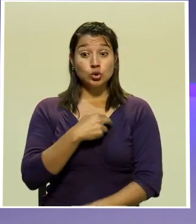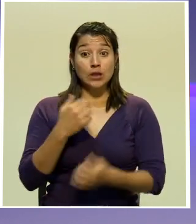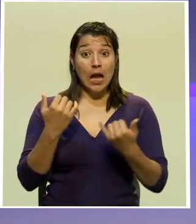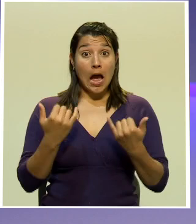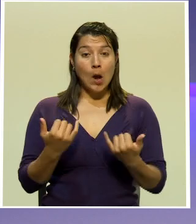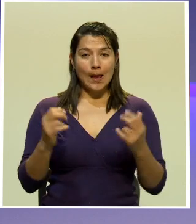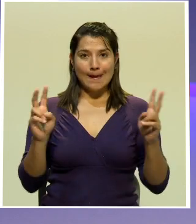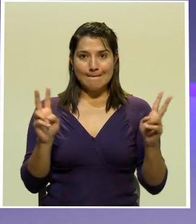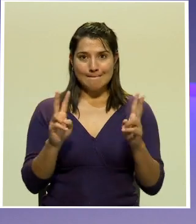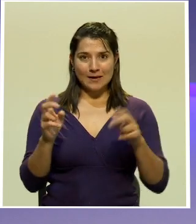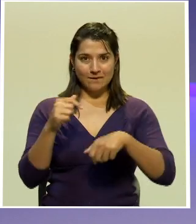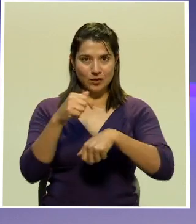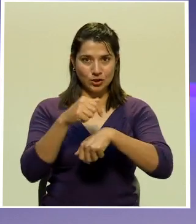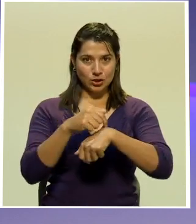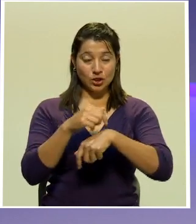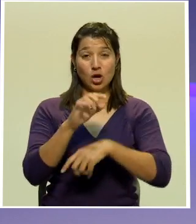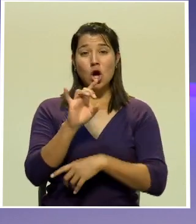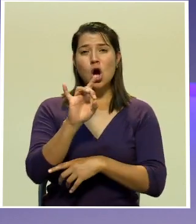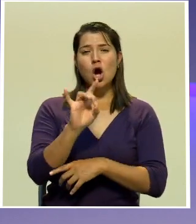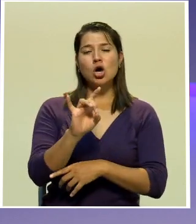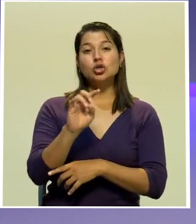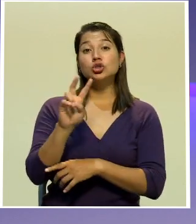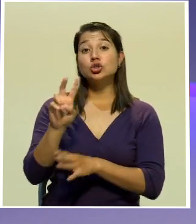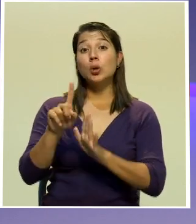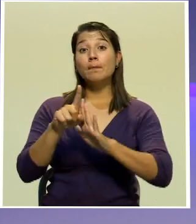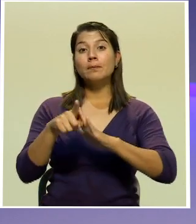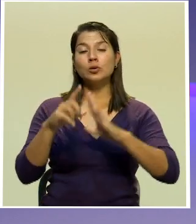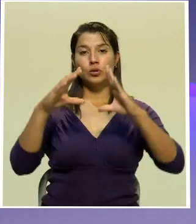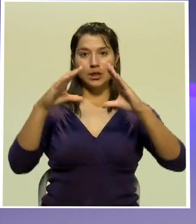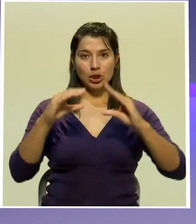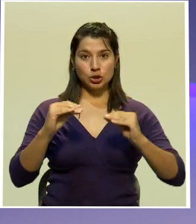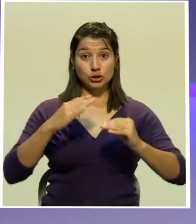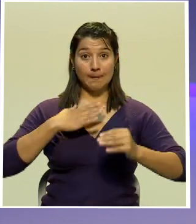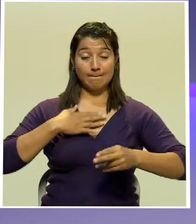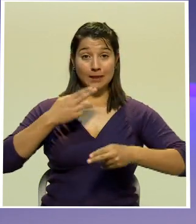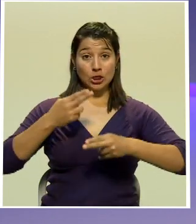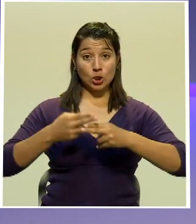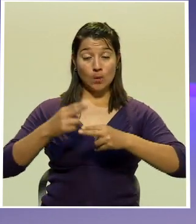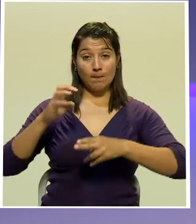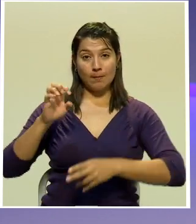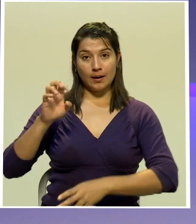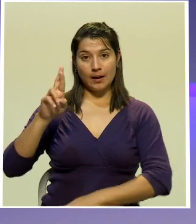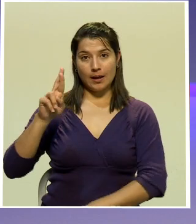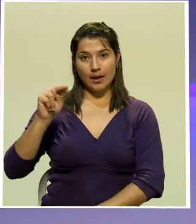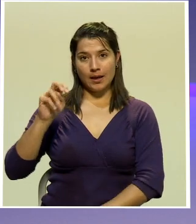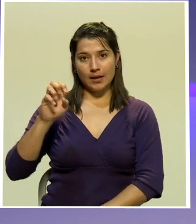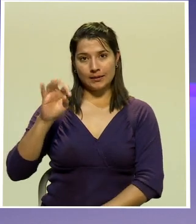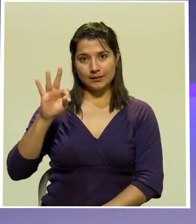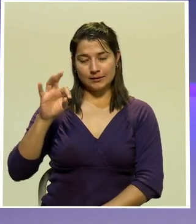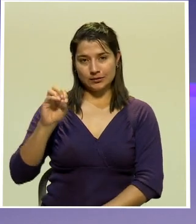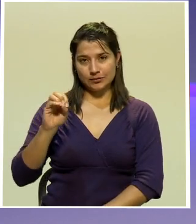en vivo a las 8 de la noche con 2 minutos. Soy Ernesto Rivera.